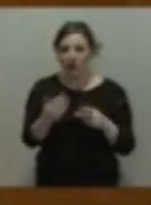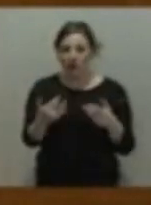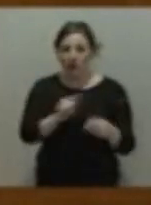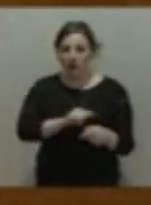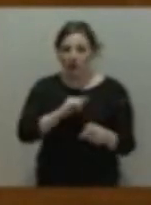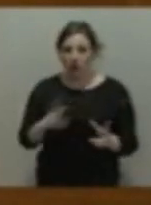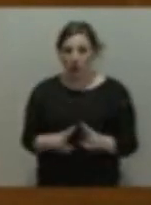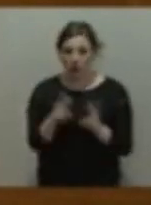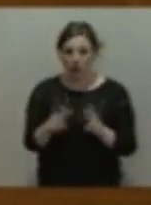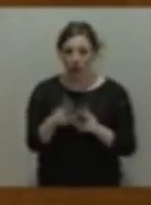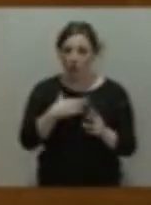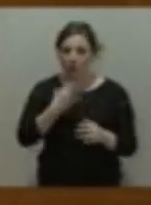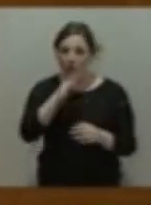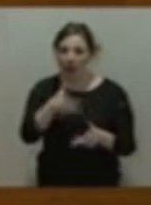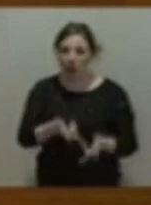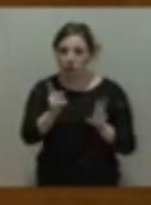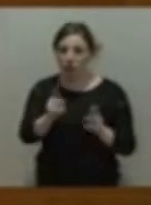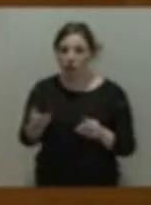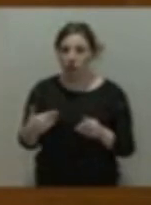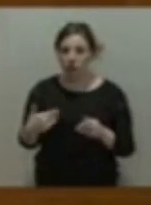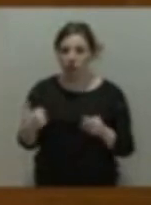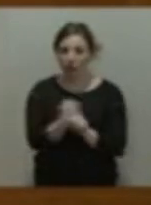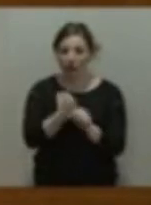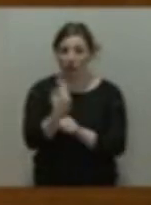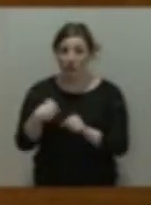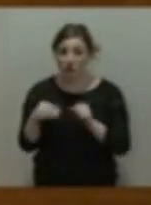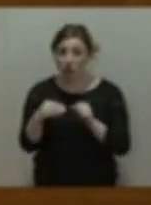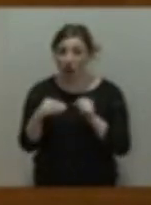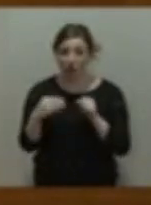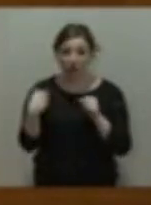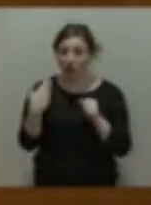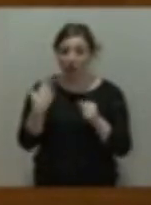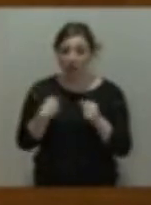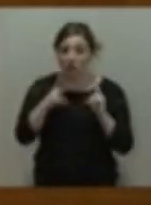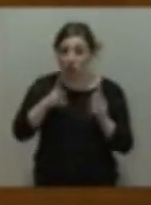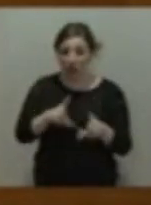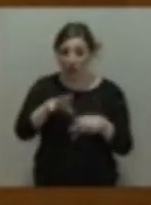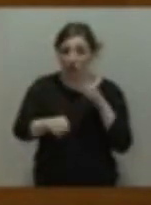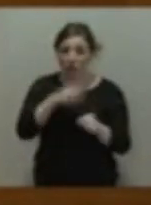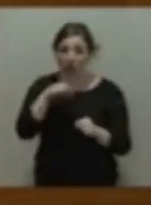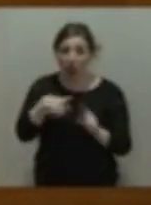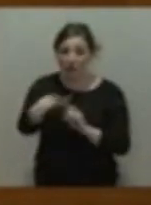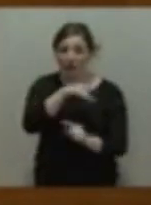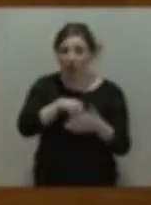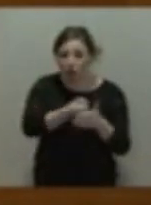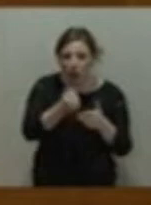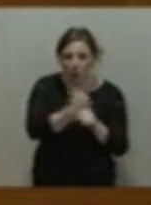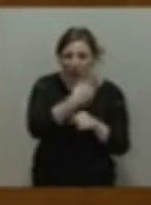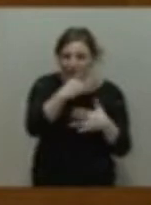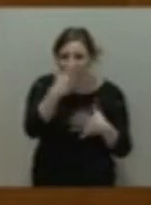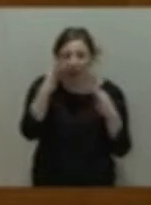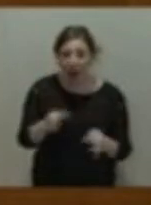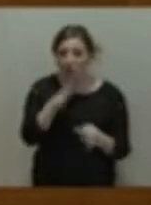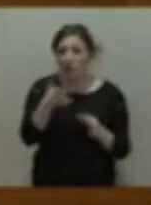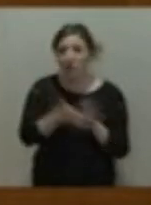social, para no permitir la precarización del empleo hasta los límites que se ha llegado en la Reconquista y para no tolerar un ambiente de acoso laboral real contra una parte de